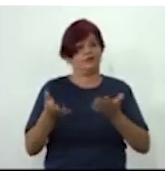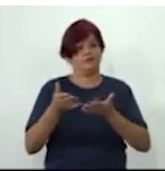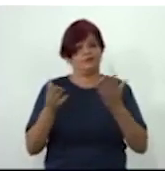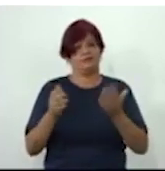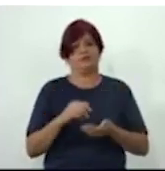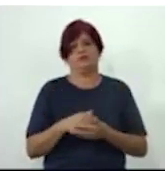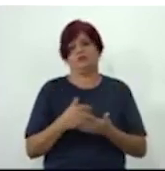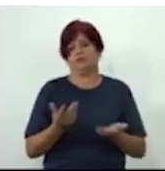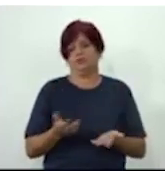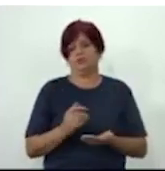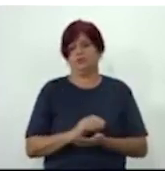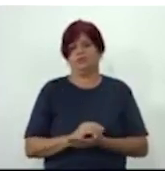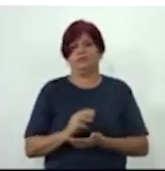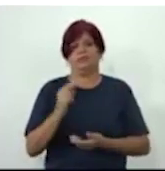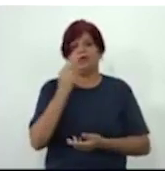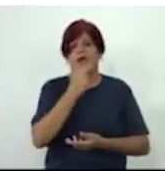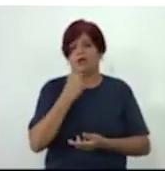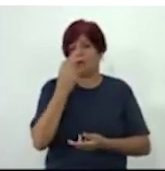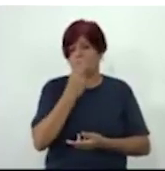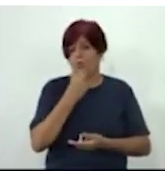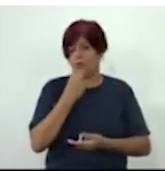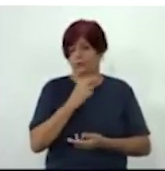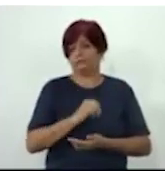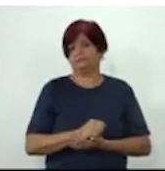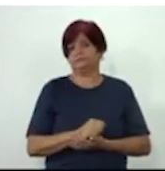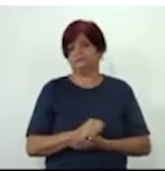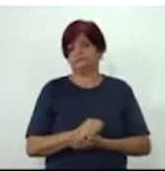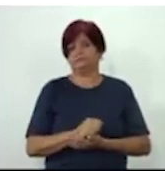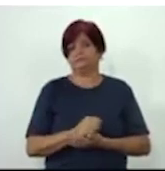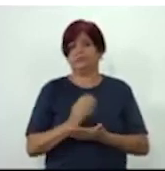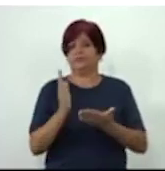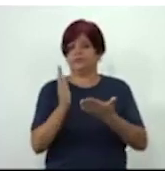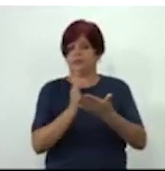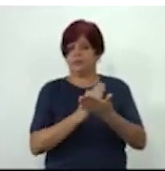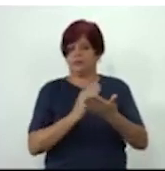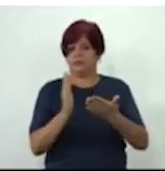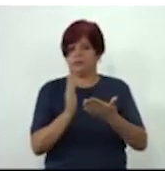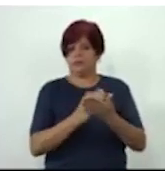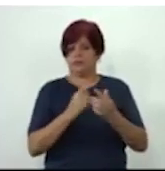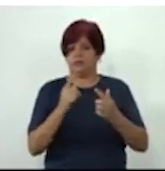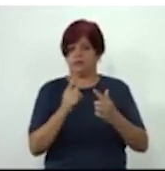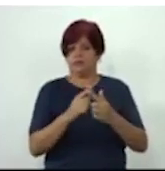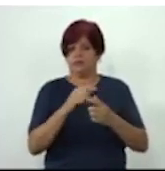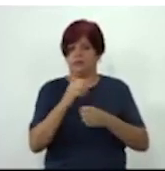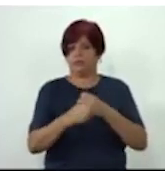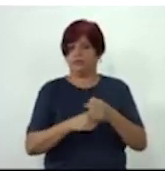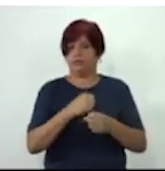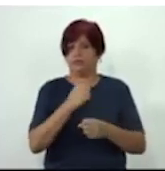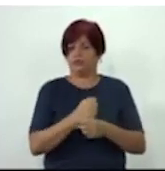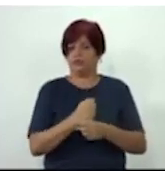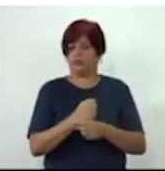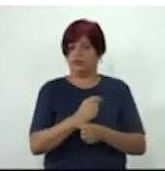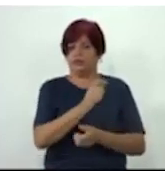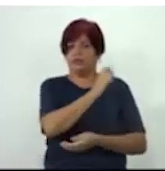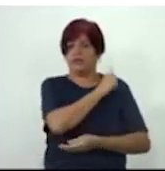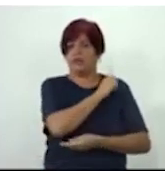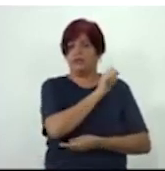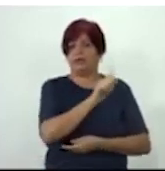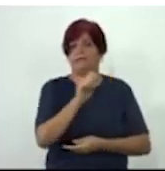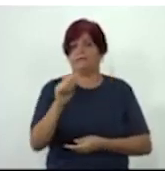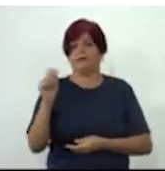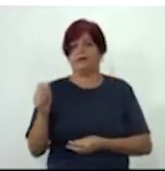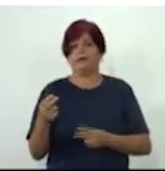caso va a ser oral, y la bibliografía que utiliza el maestro